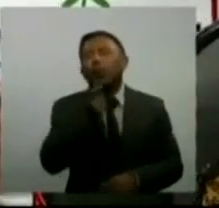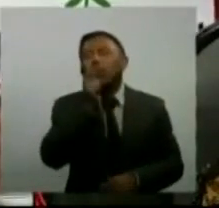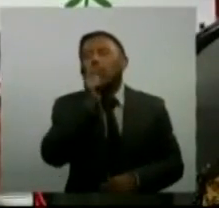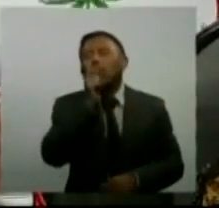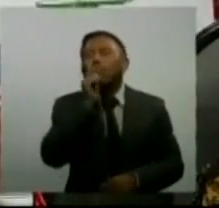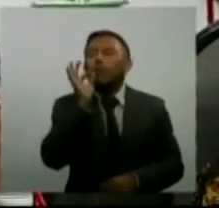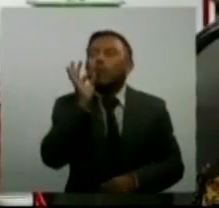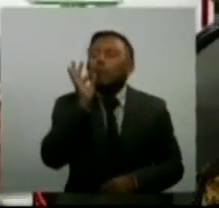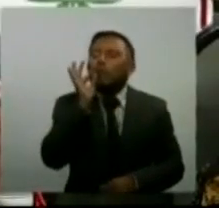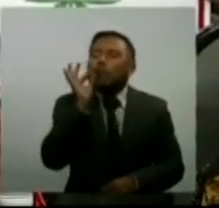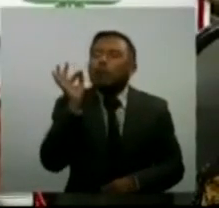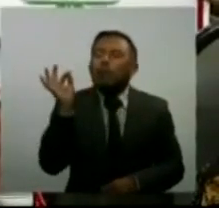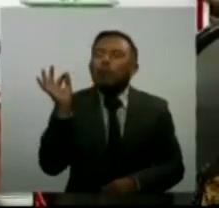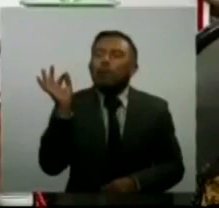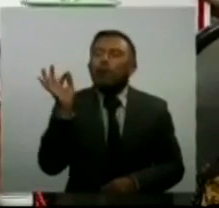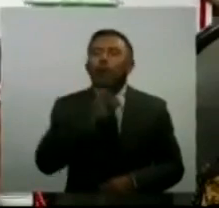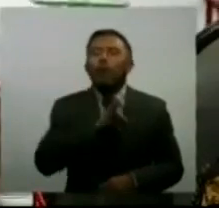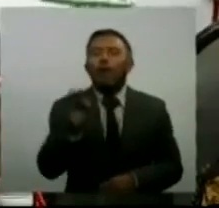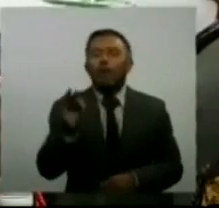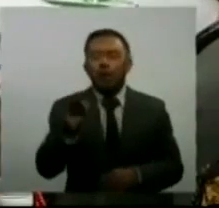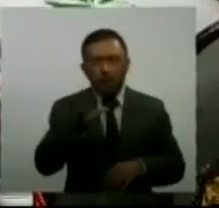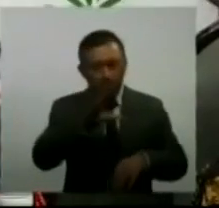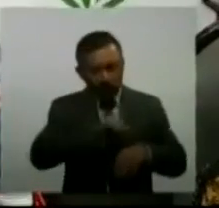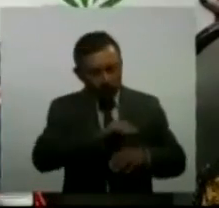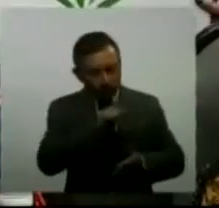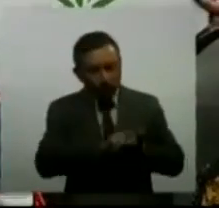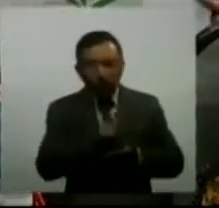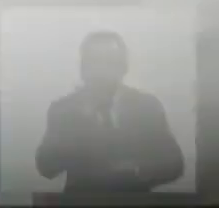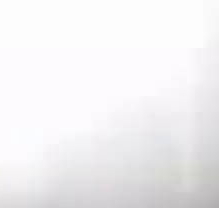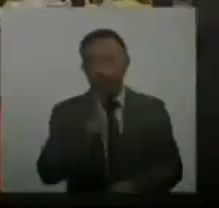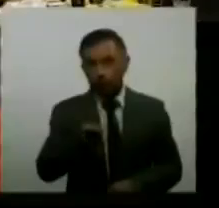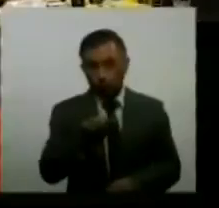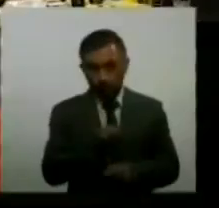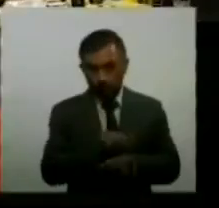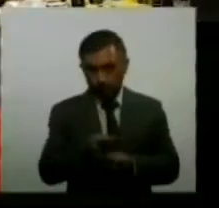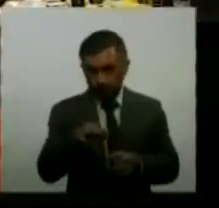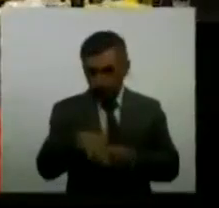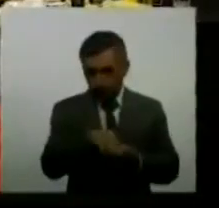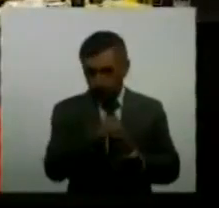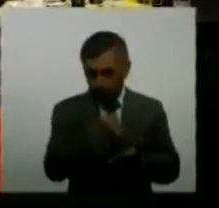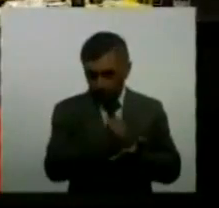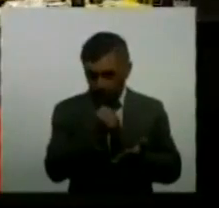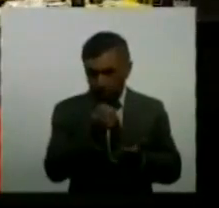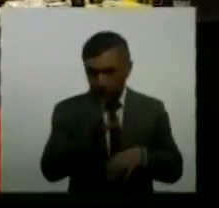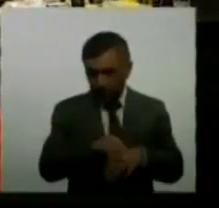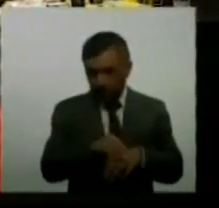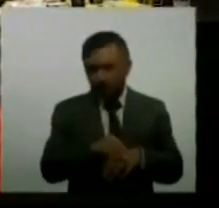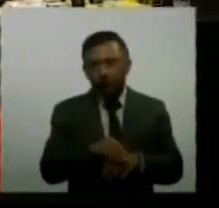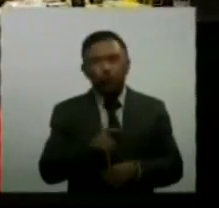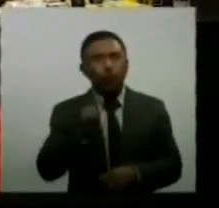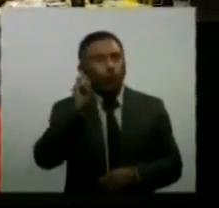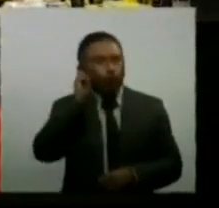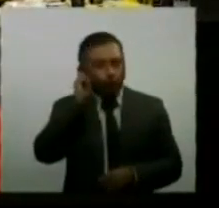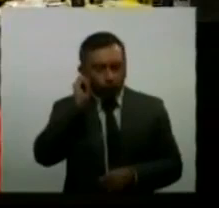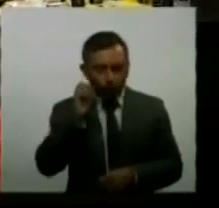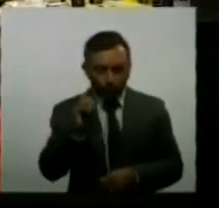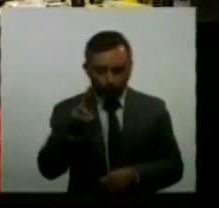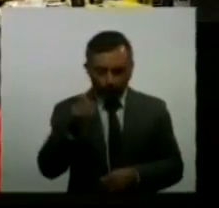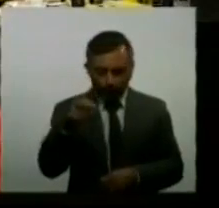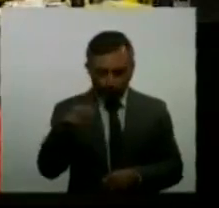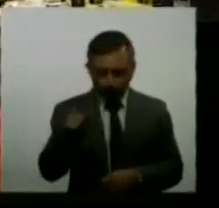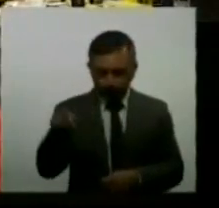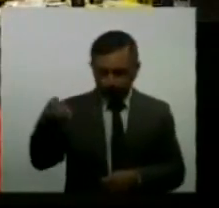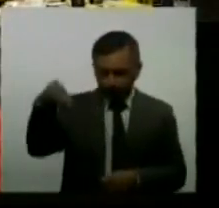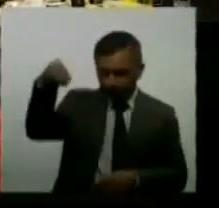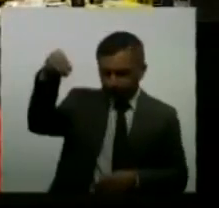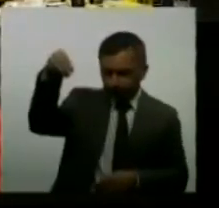la mota legal eleva la moral. Muchas gracias, compañeros. Es orégano. Esto es lo equivalente a lo